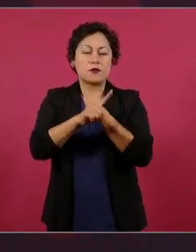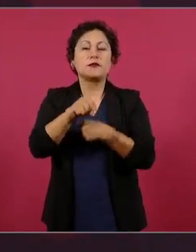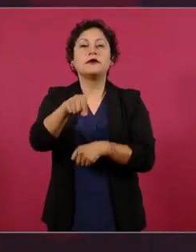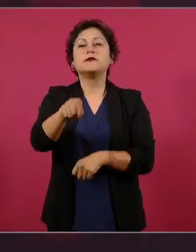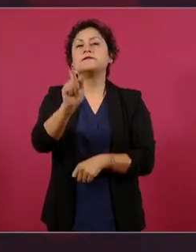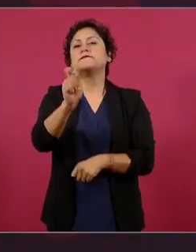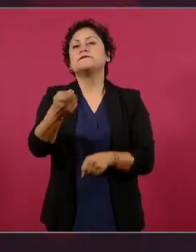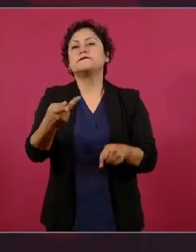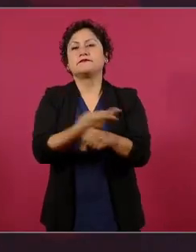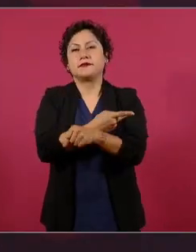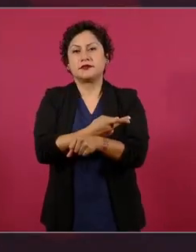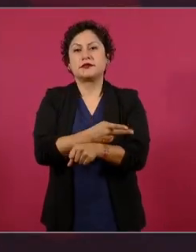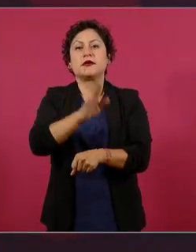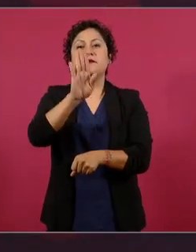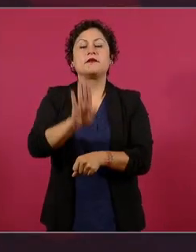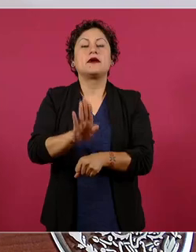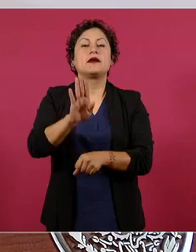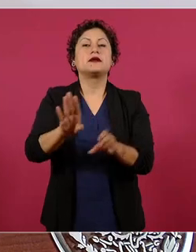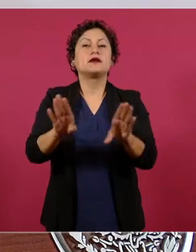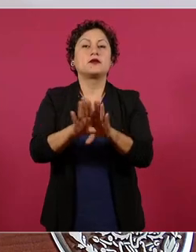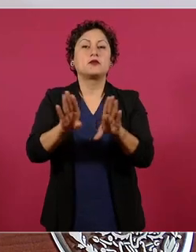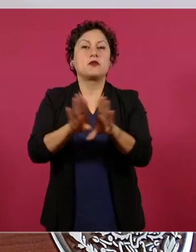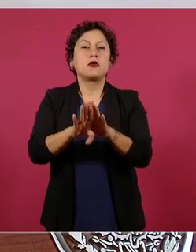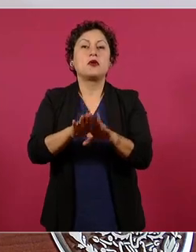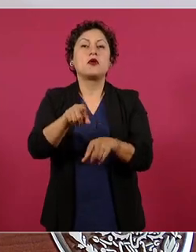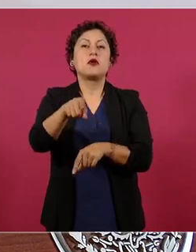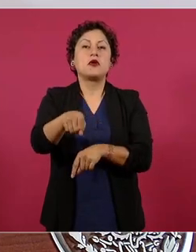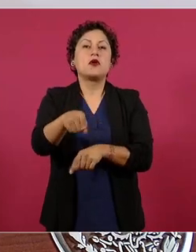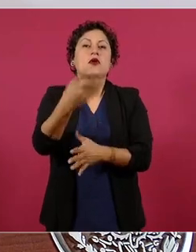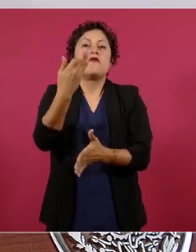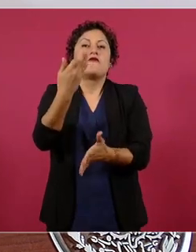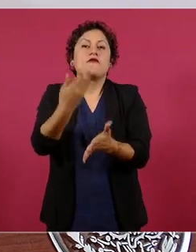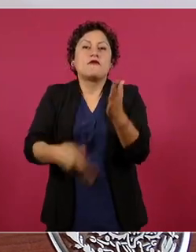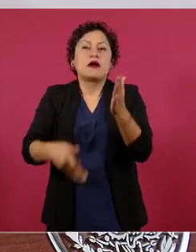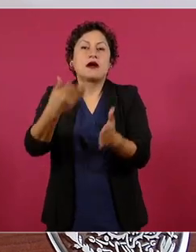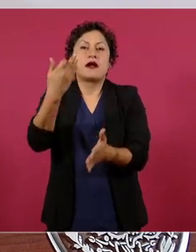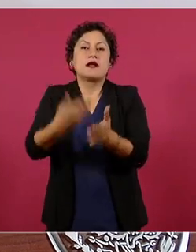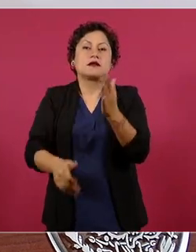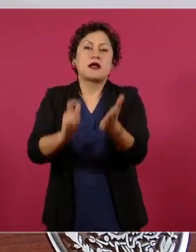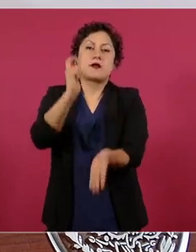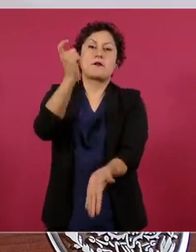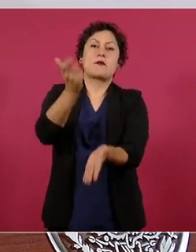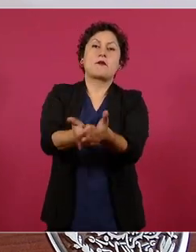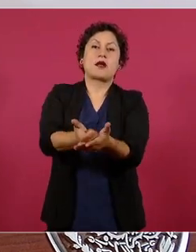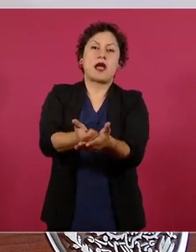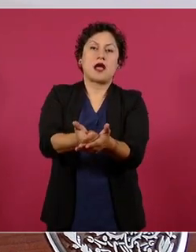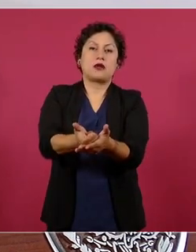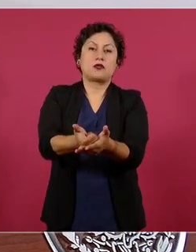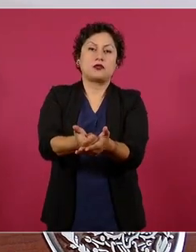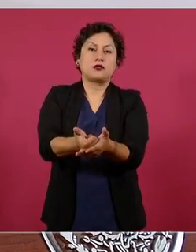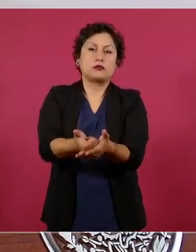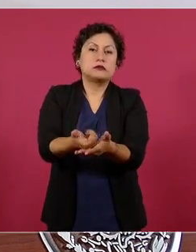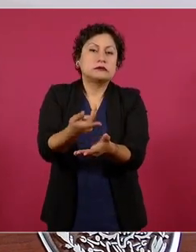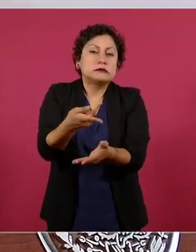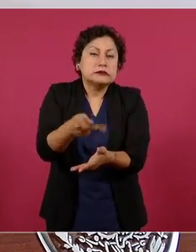de que no se pagó un derecho de vía de hace décadas.